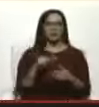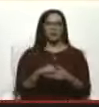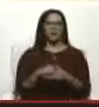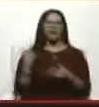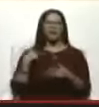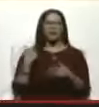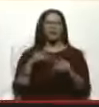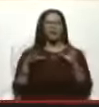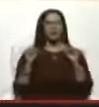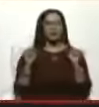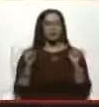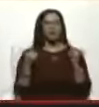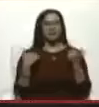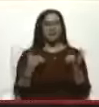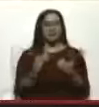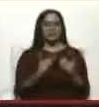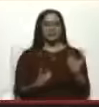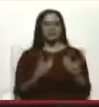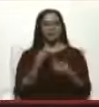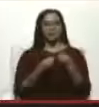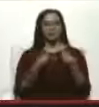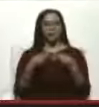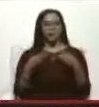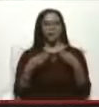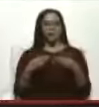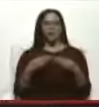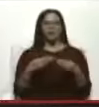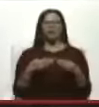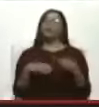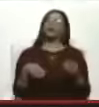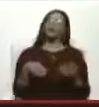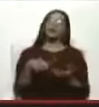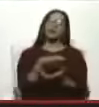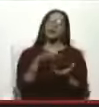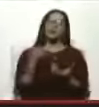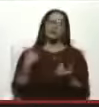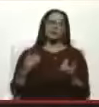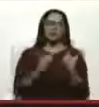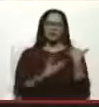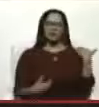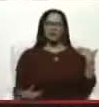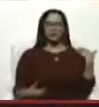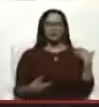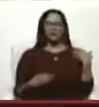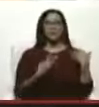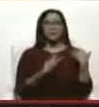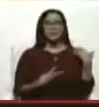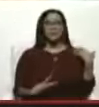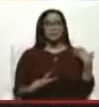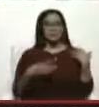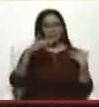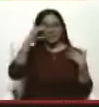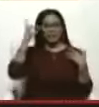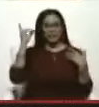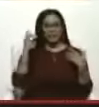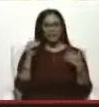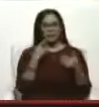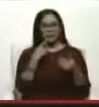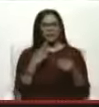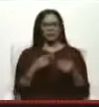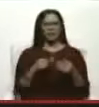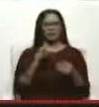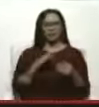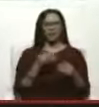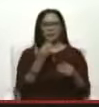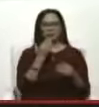tenemos entendido, ya el presidente lo hizo público, de hecho, el incidente que presentó la vicepresidenta Delcy Rodríguez. Tú me estabas comentando fuera de cámara que tú